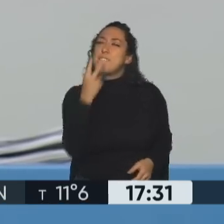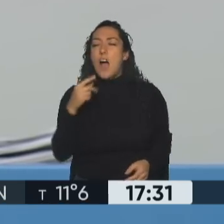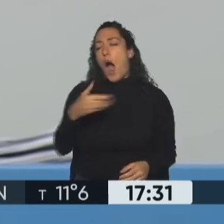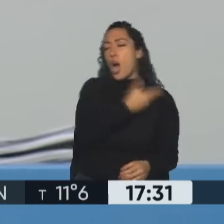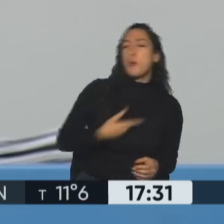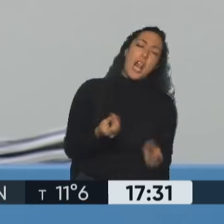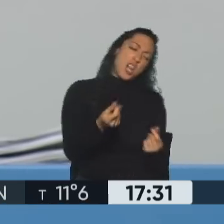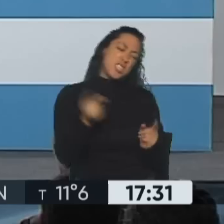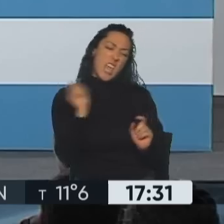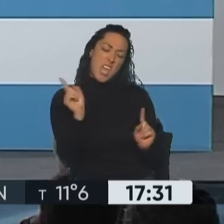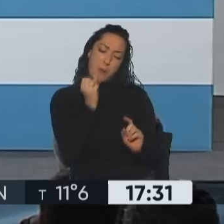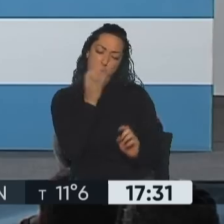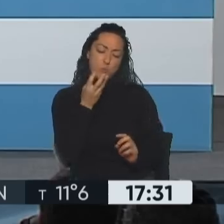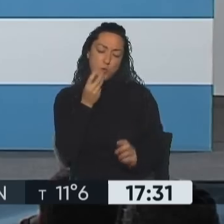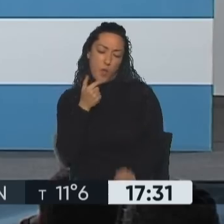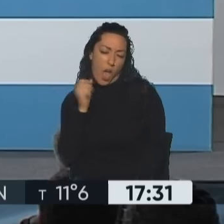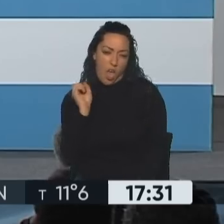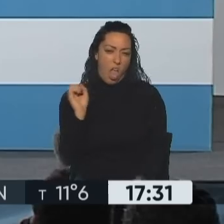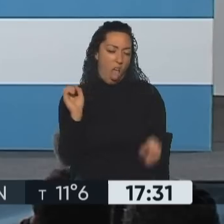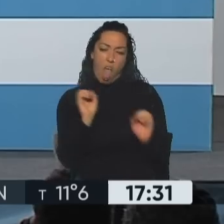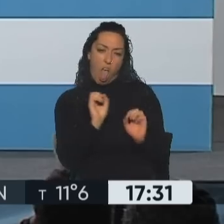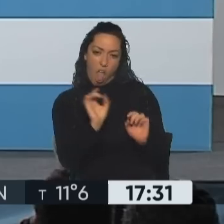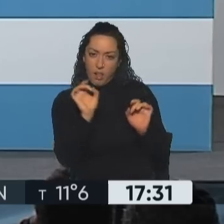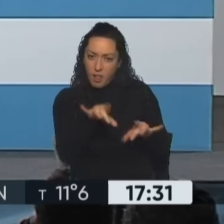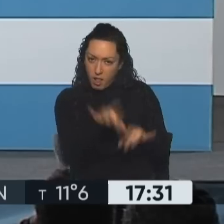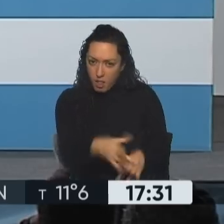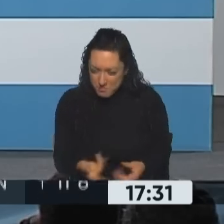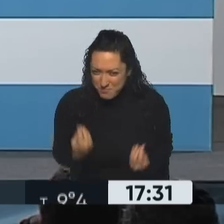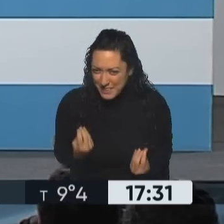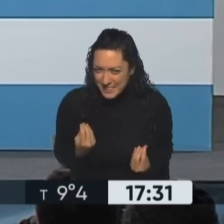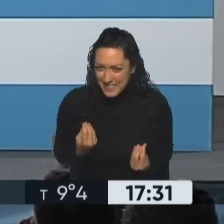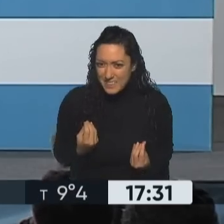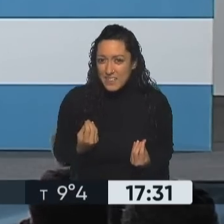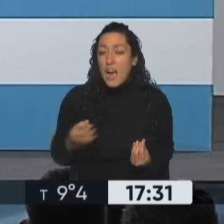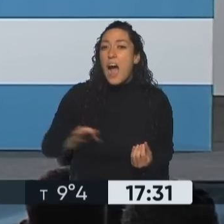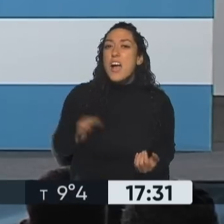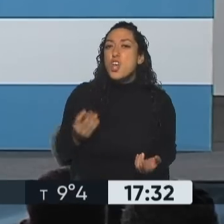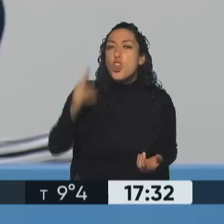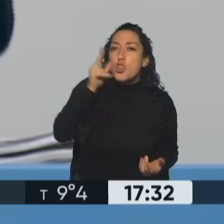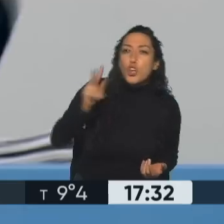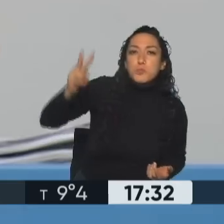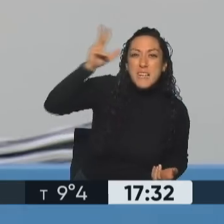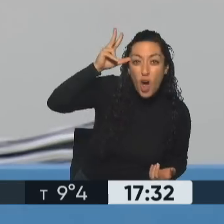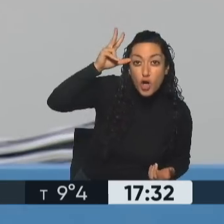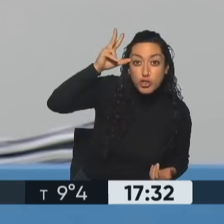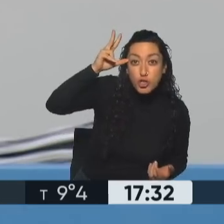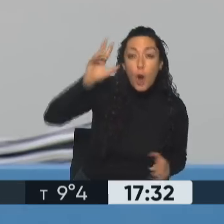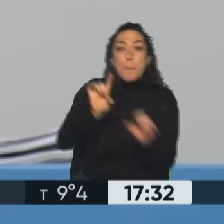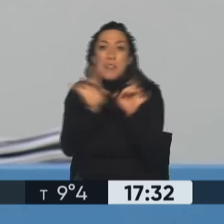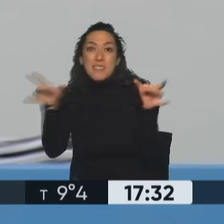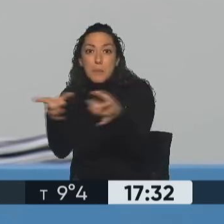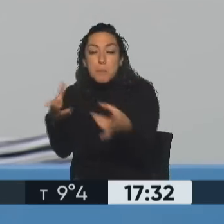para nada. ¿Qué hubiera sido sin Estado en el 2008 y sin Estado en la